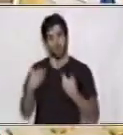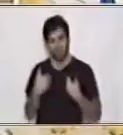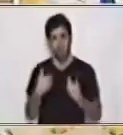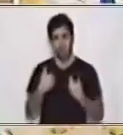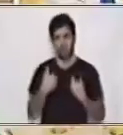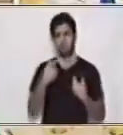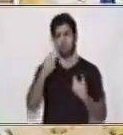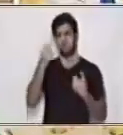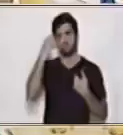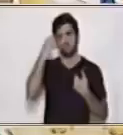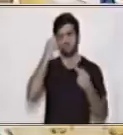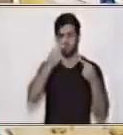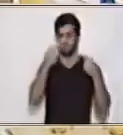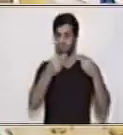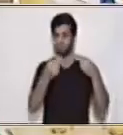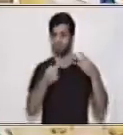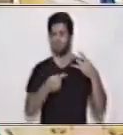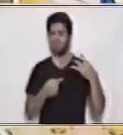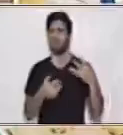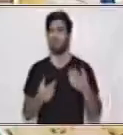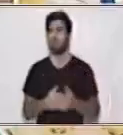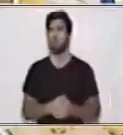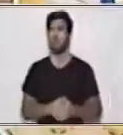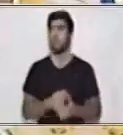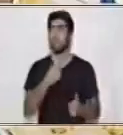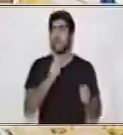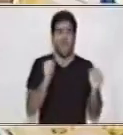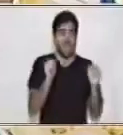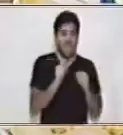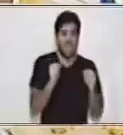antítesis? Tenemos hielo cálido.